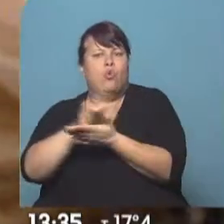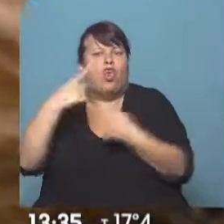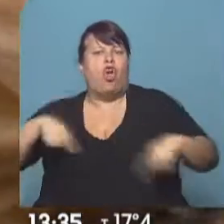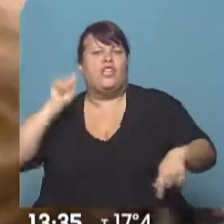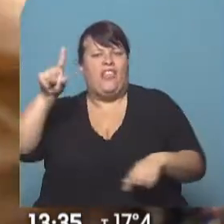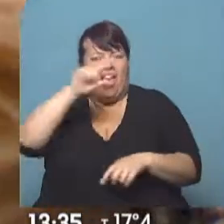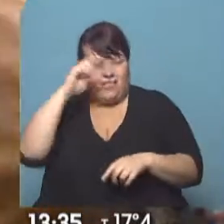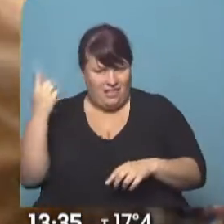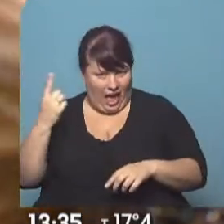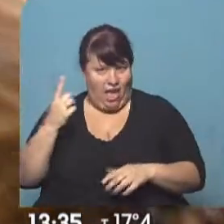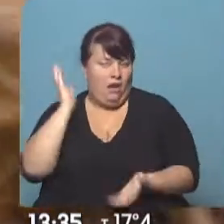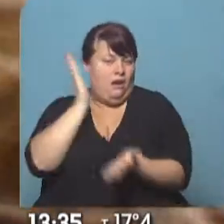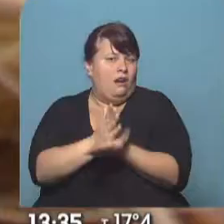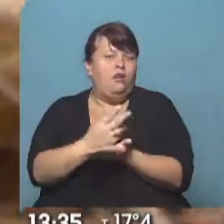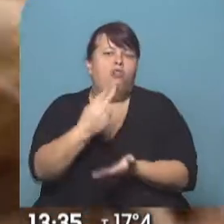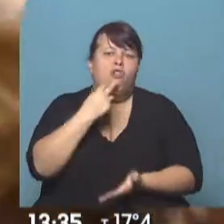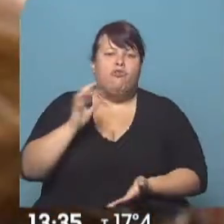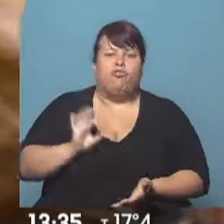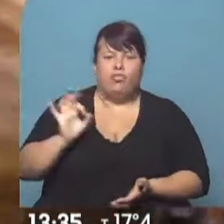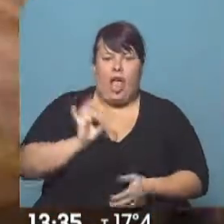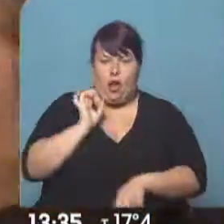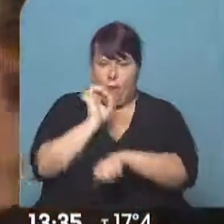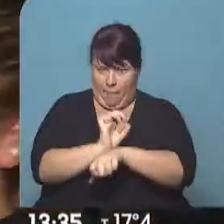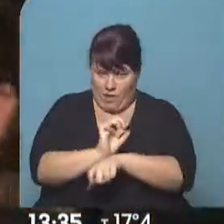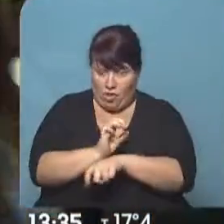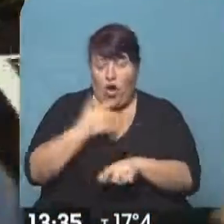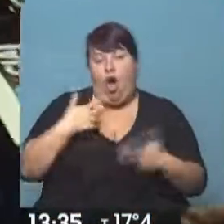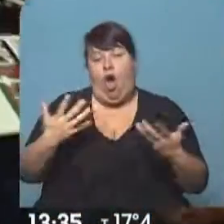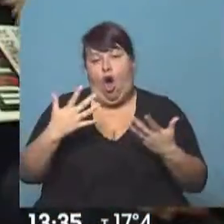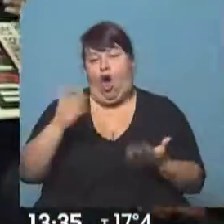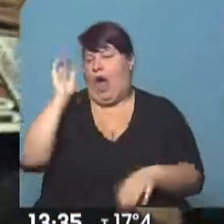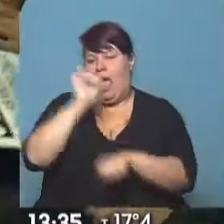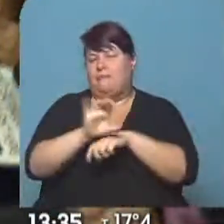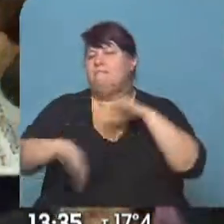bienes del Estado, pena de hasta 11 años de prisión, y espero que le den la máxima.